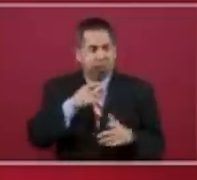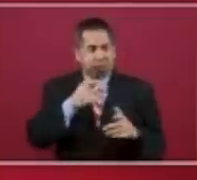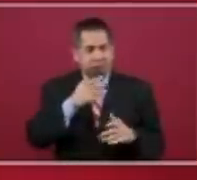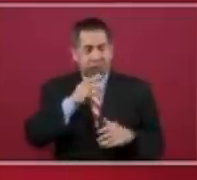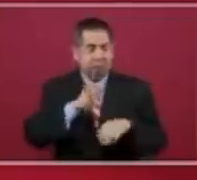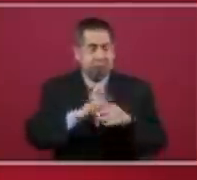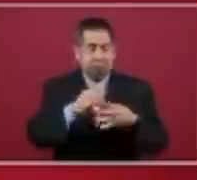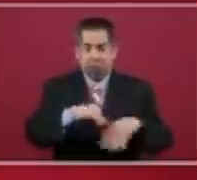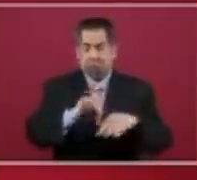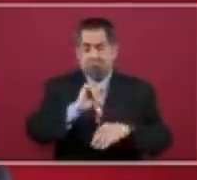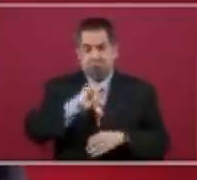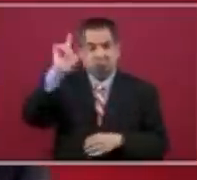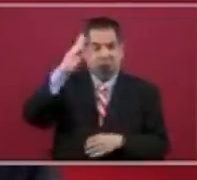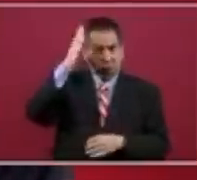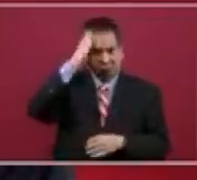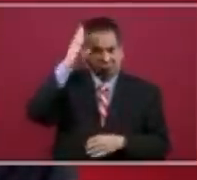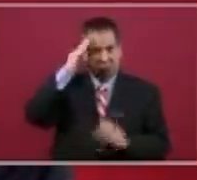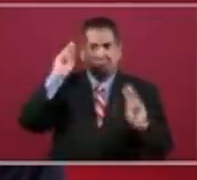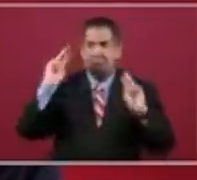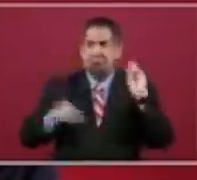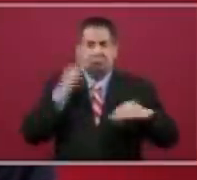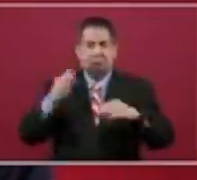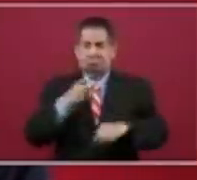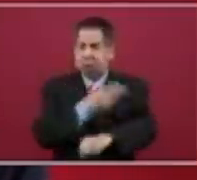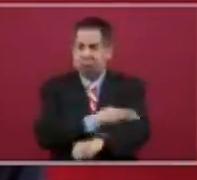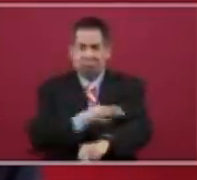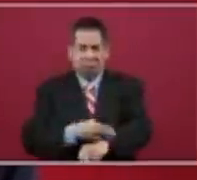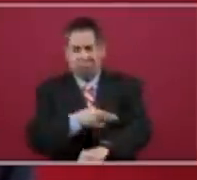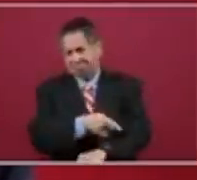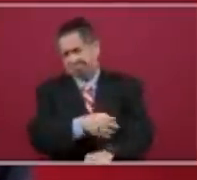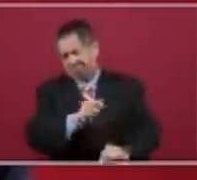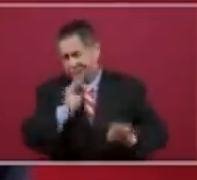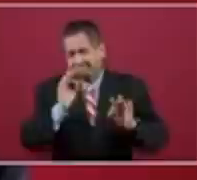más importantes del mundo.